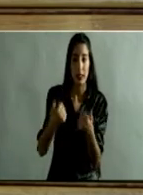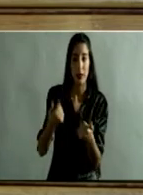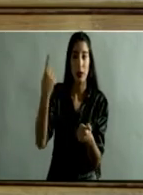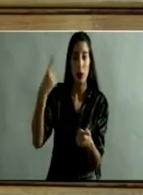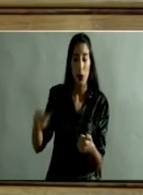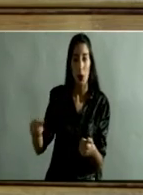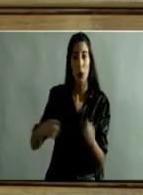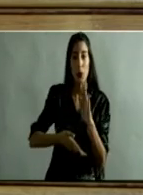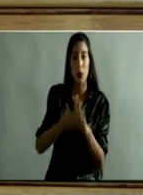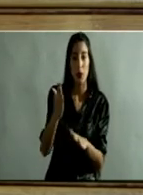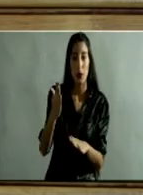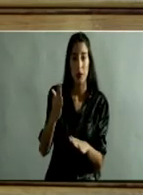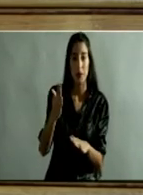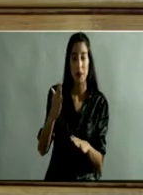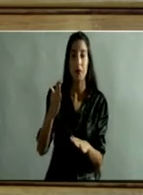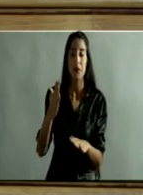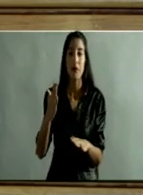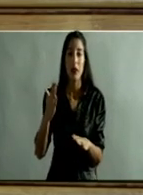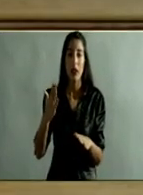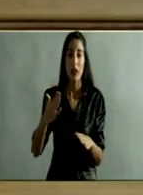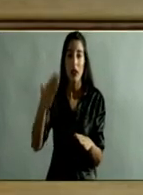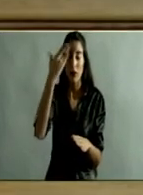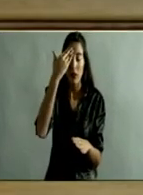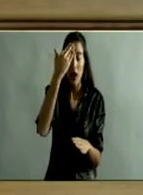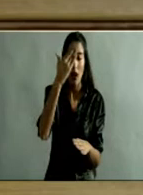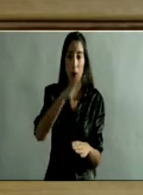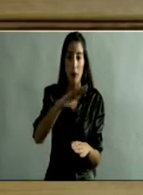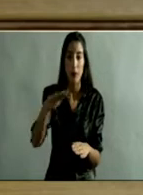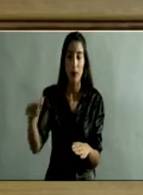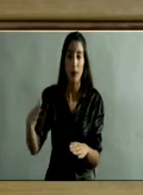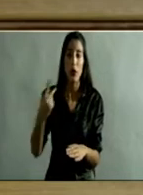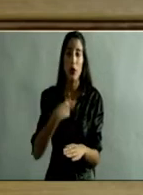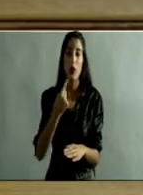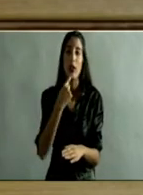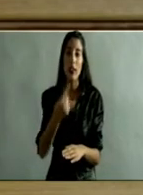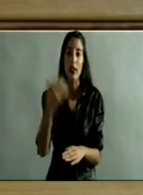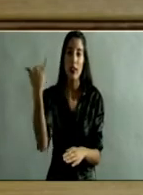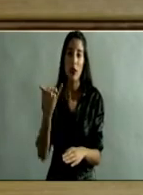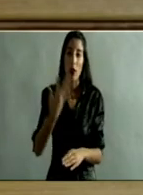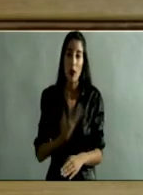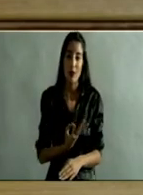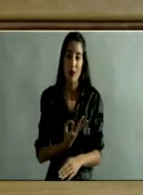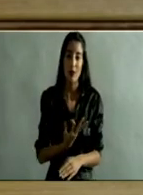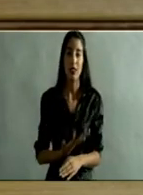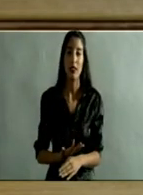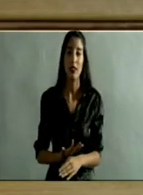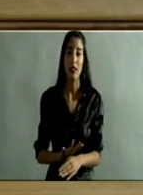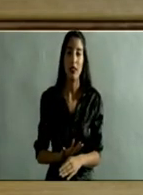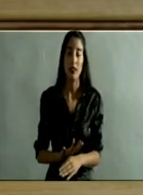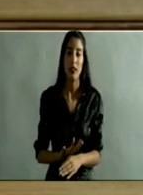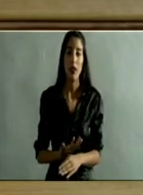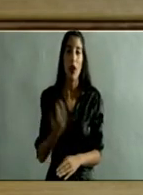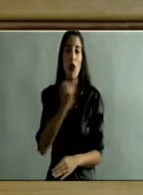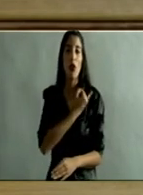pasé adelante La pastora me preguntó qué era lo que tenía Yo le dije que tenía un quiste Me pidió que le indicara dónde